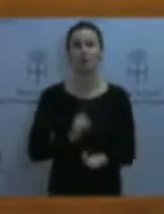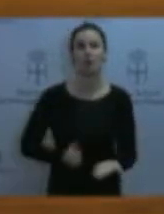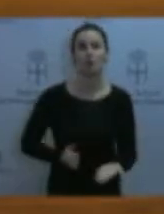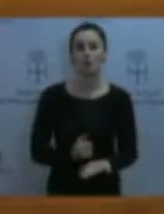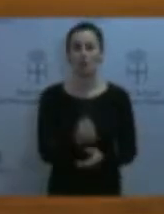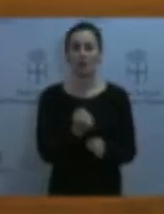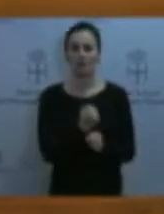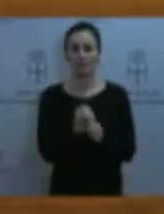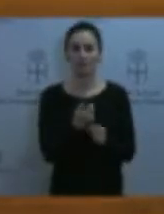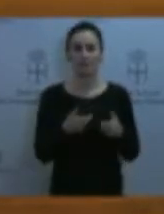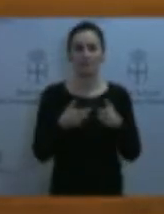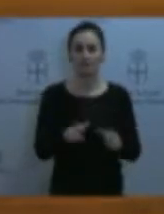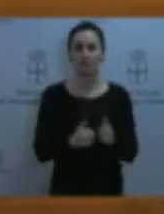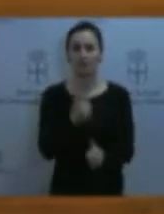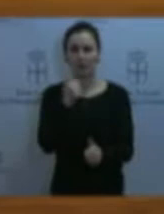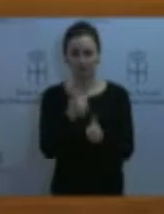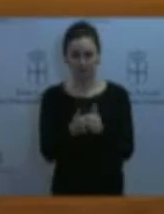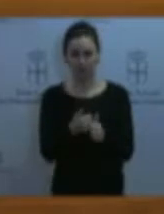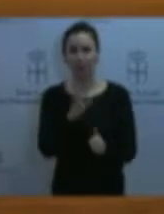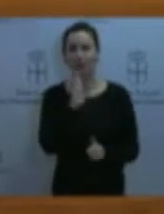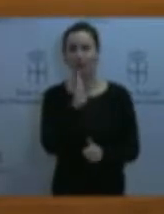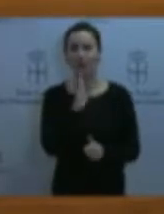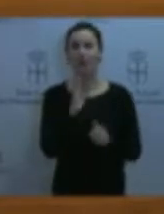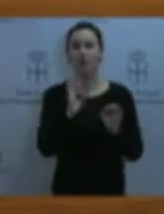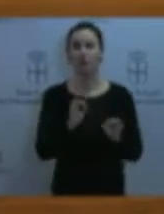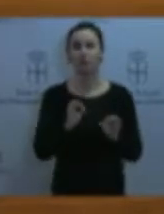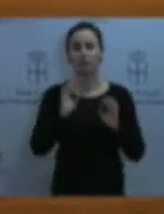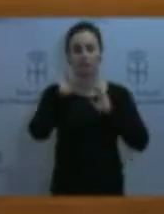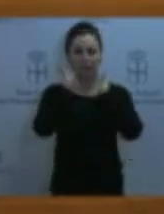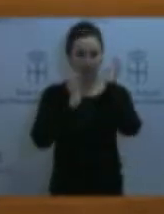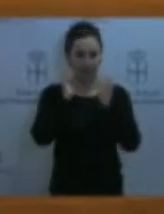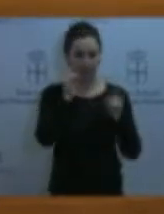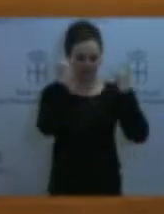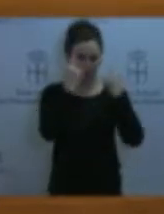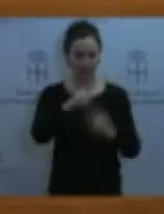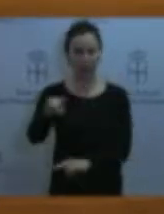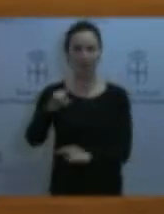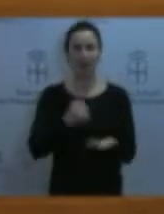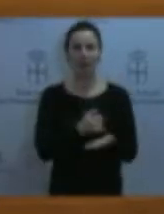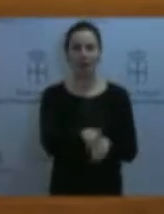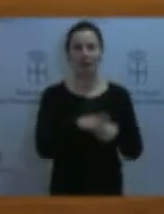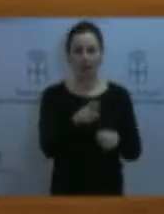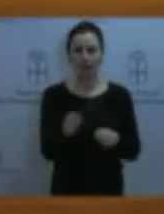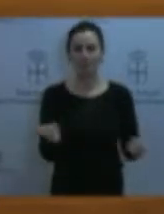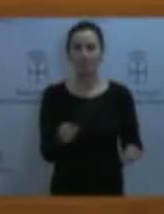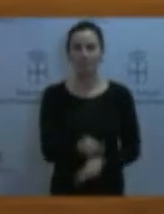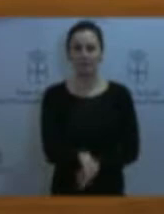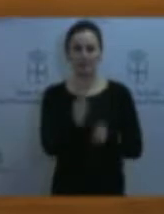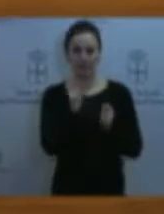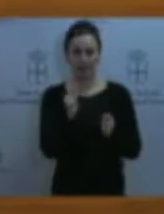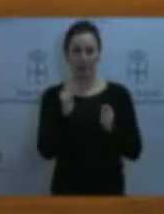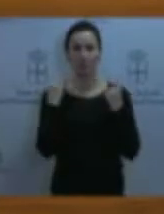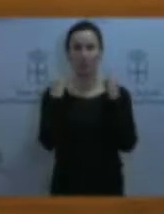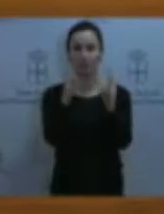hemos comentado, ganadería, agricultura, la pesca, la acuicultura, la actividad forestal, la fruticultura, las actividades de